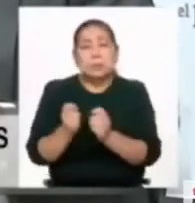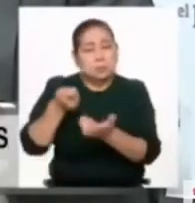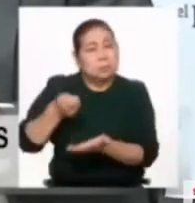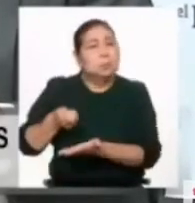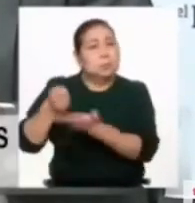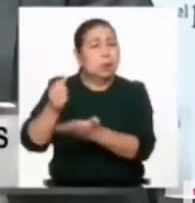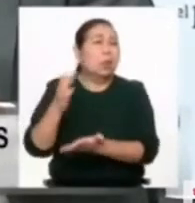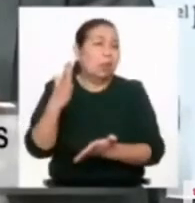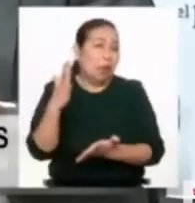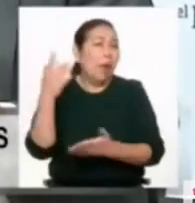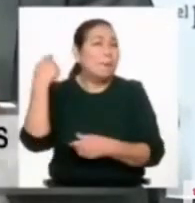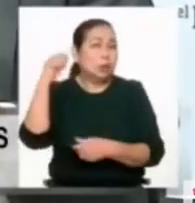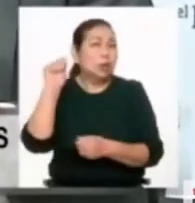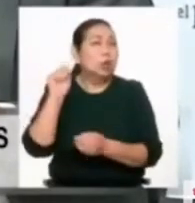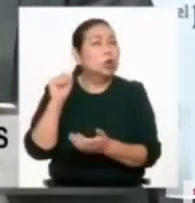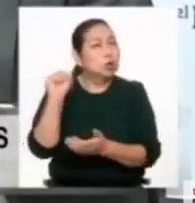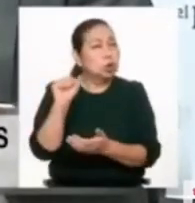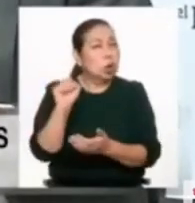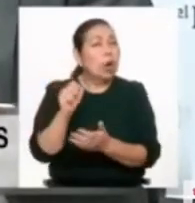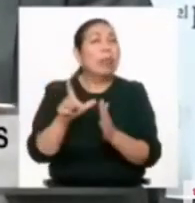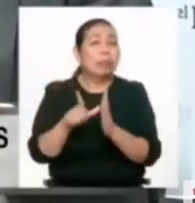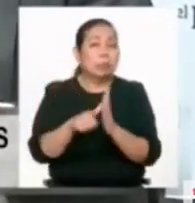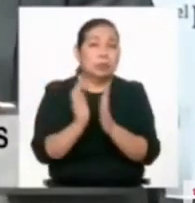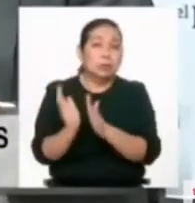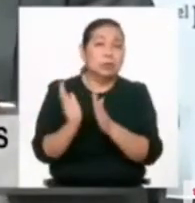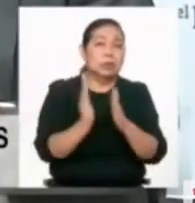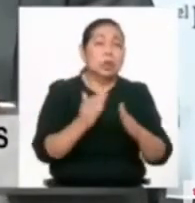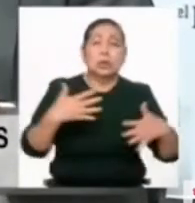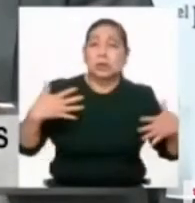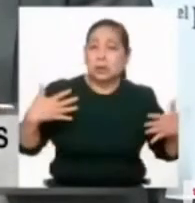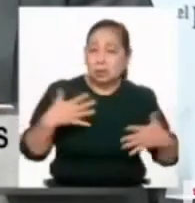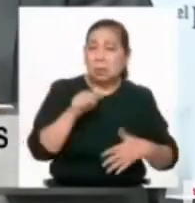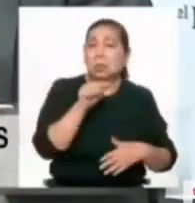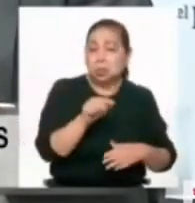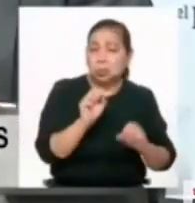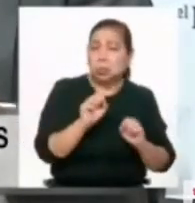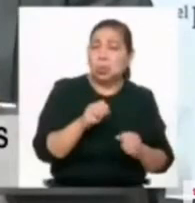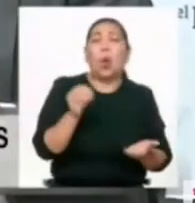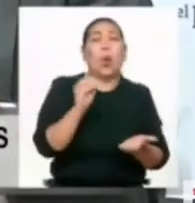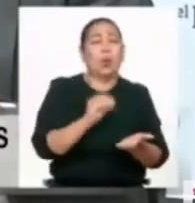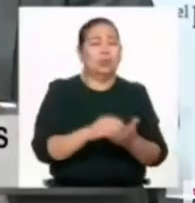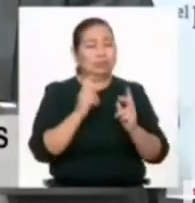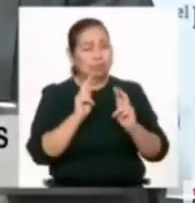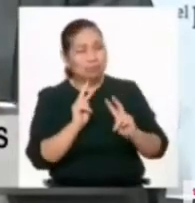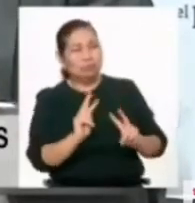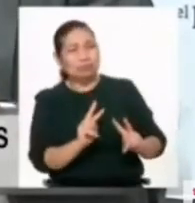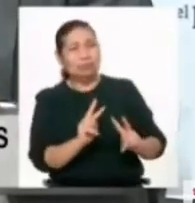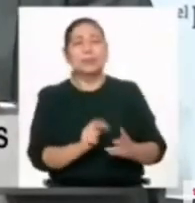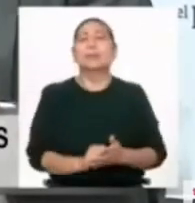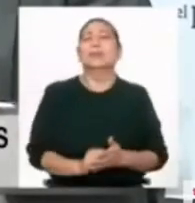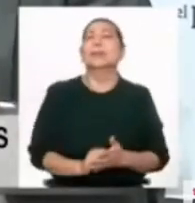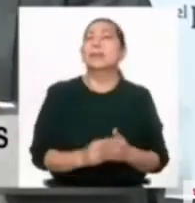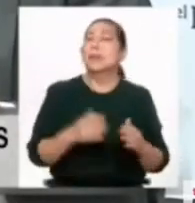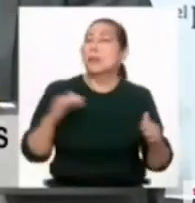capital inicial de 10 millones de soles. Luego en Chimbote hemos estado allí y nuevamente encontramos pues